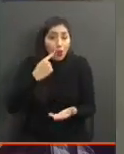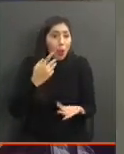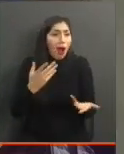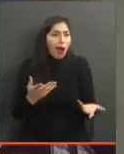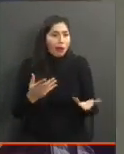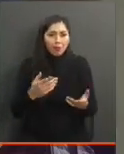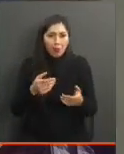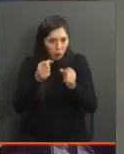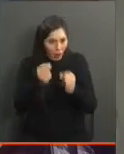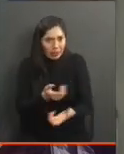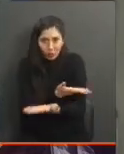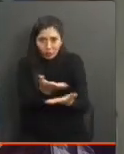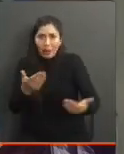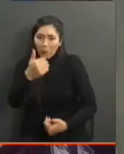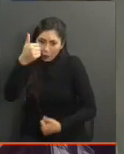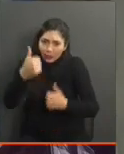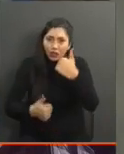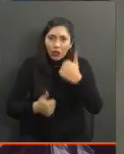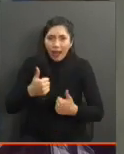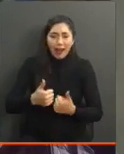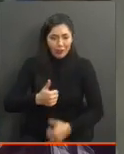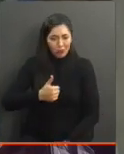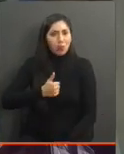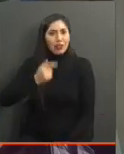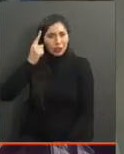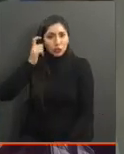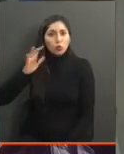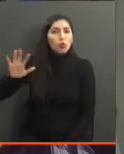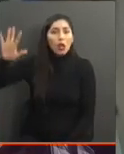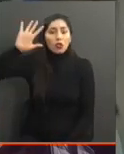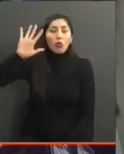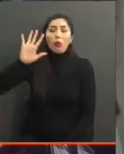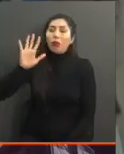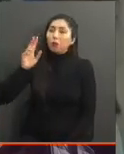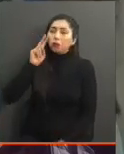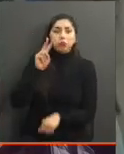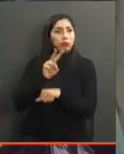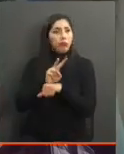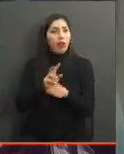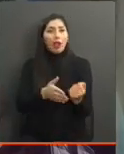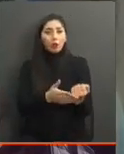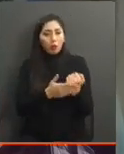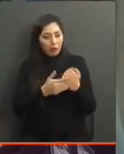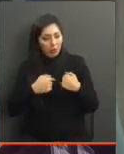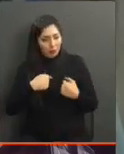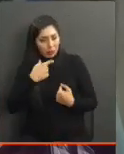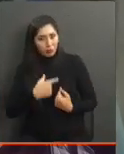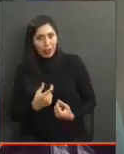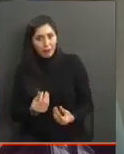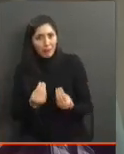podíamos cumplir nuestros sueños, todo eso nos ayuda a nosotros a ser una mejor persona en un futuro.